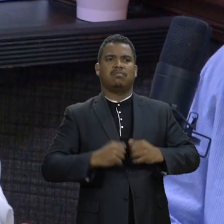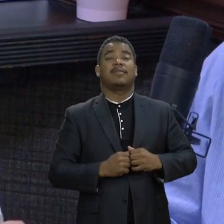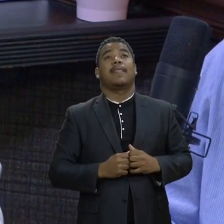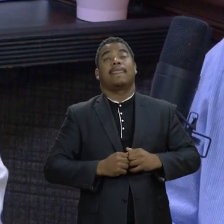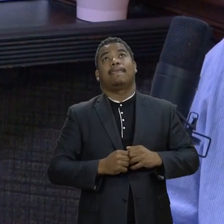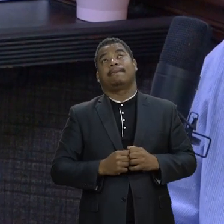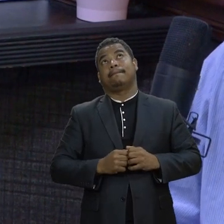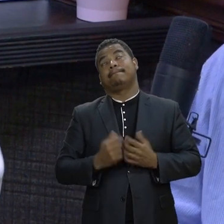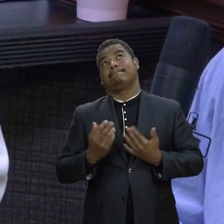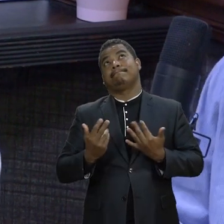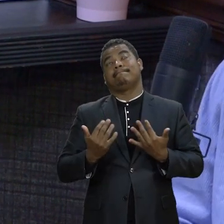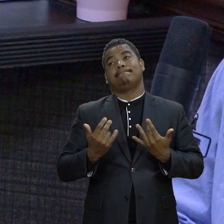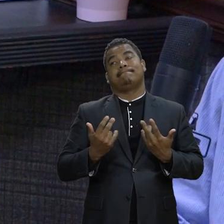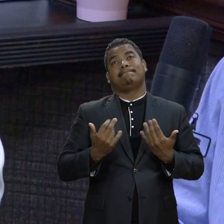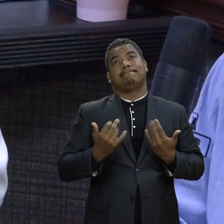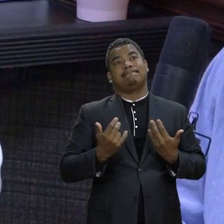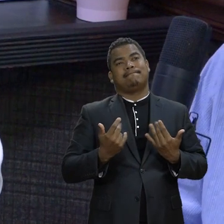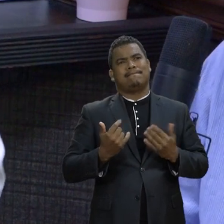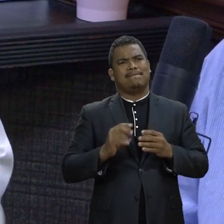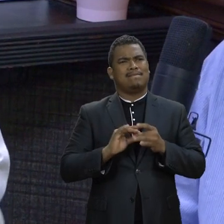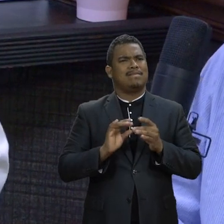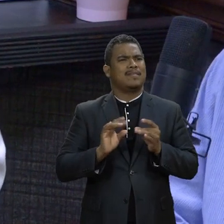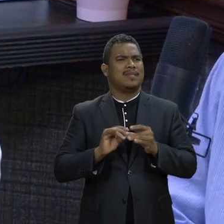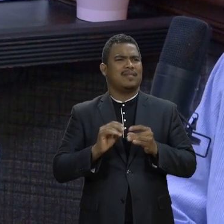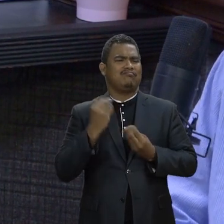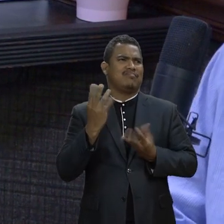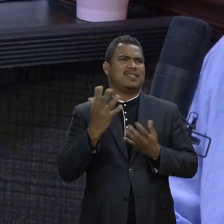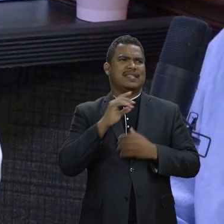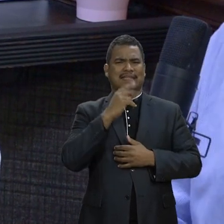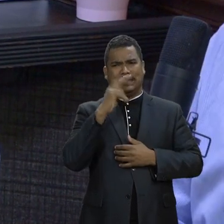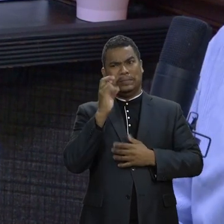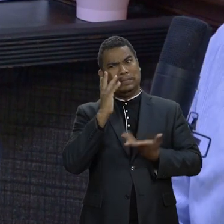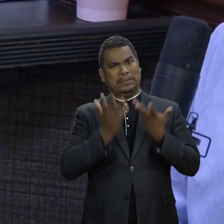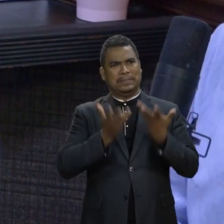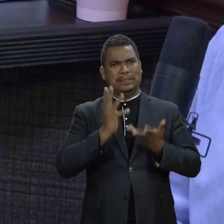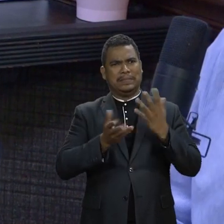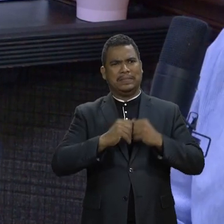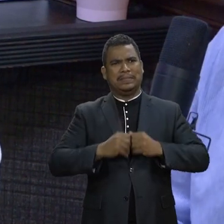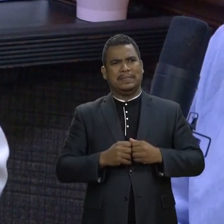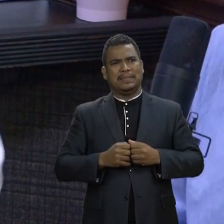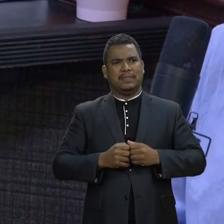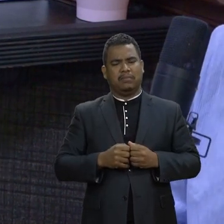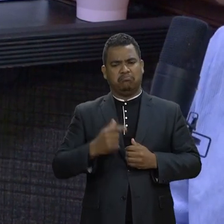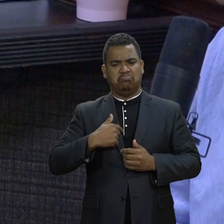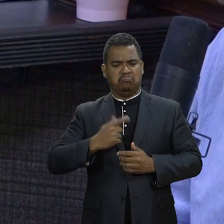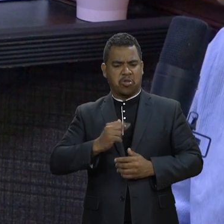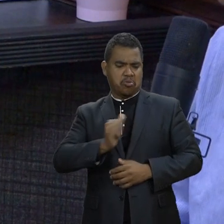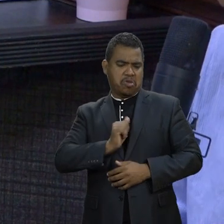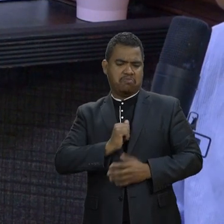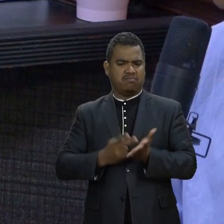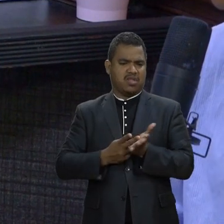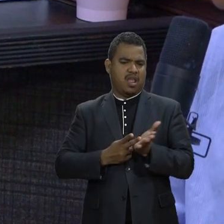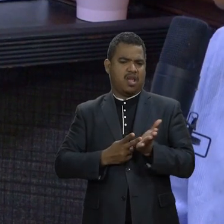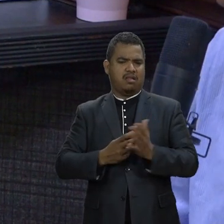Ah, es que se ve feo que yo iba a decir una, pero yo creo que lo voy a decir, pero se ve feo porque se ve como prepotente, pero auténtica.